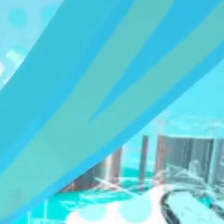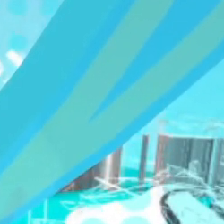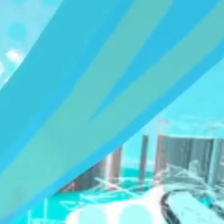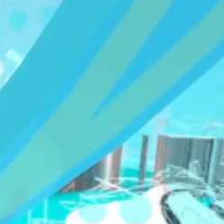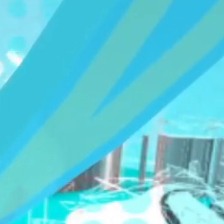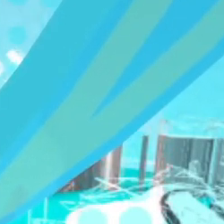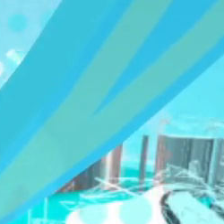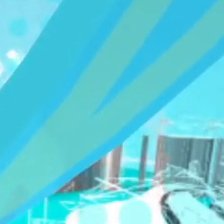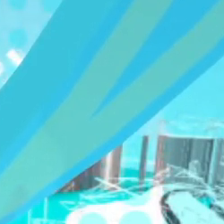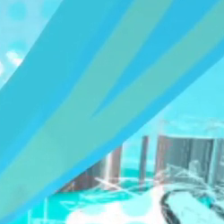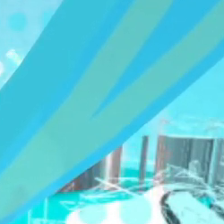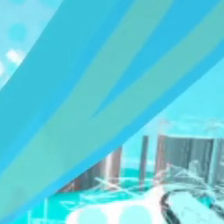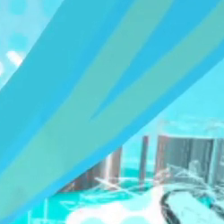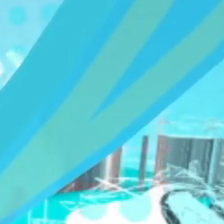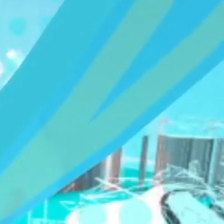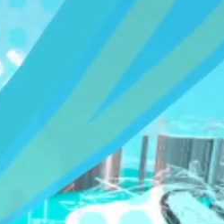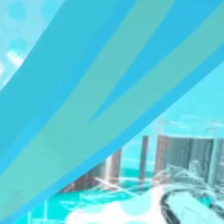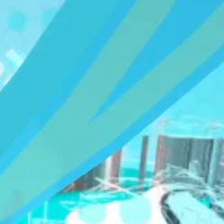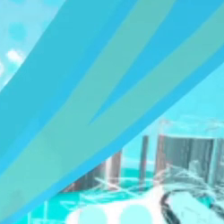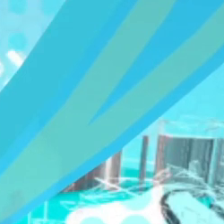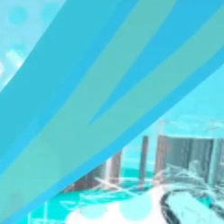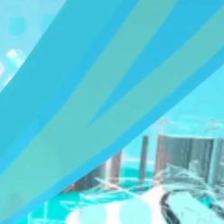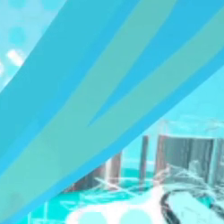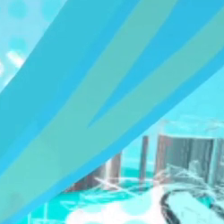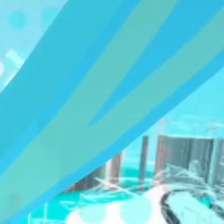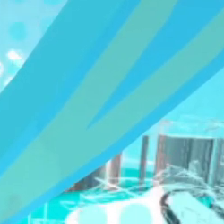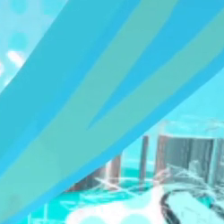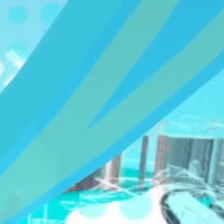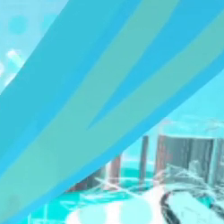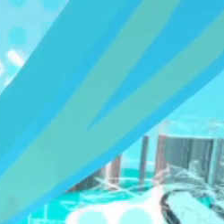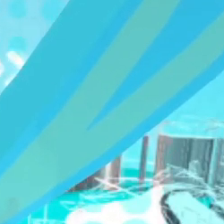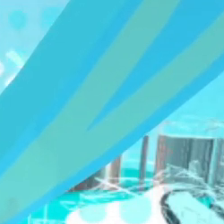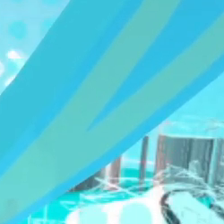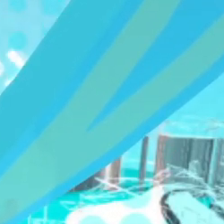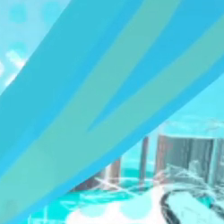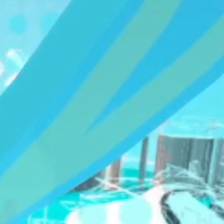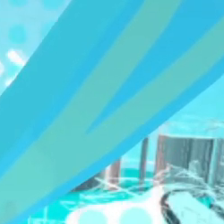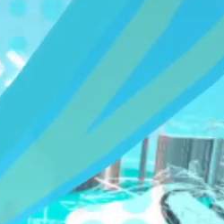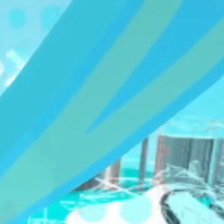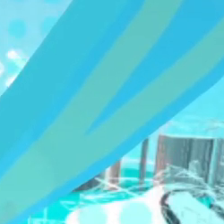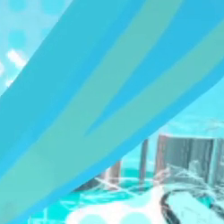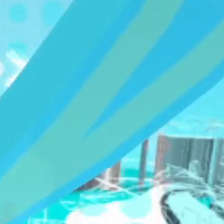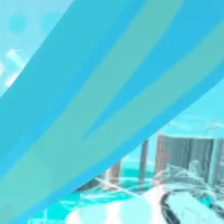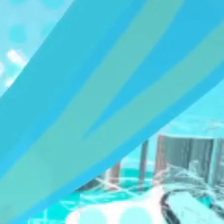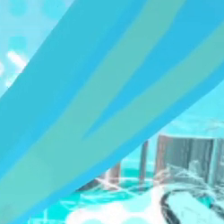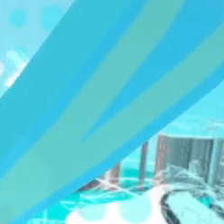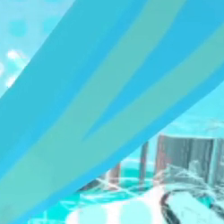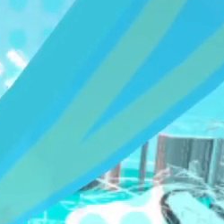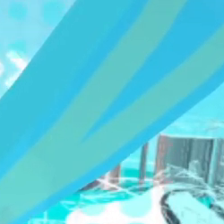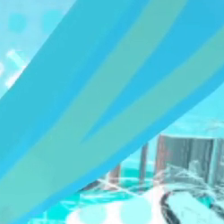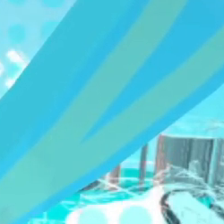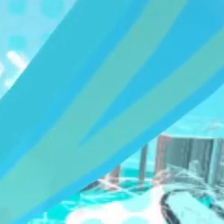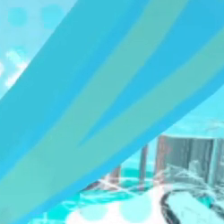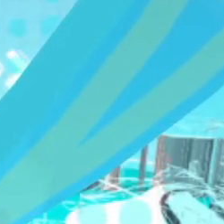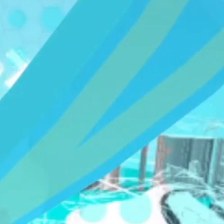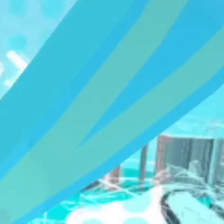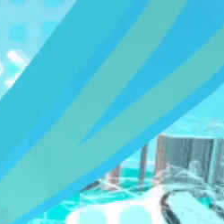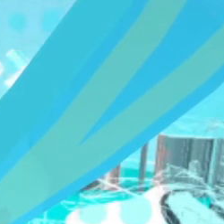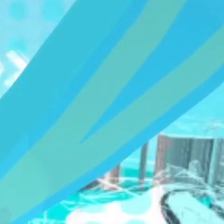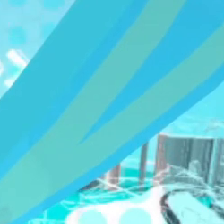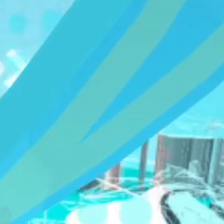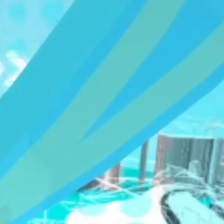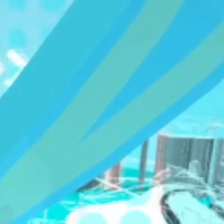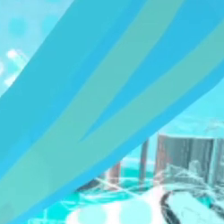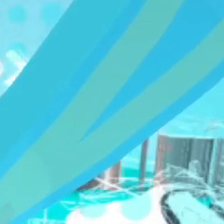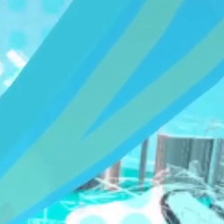en pantalla. La compra 616 colones con 78 céntimos y la venta 623 colones con